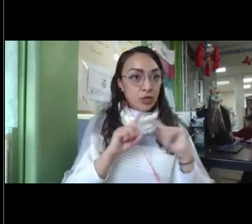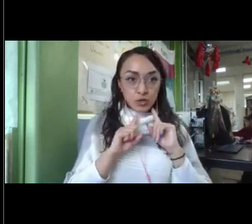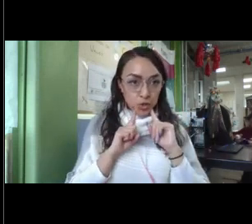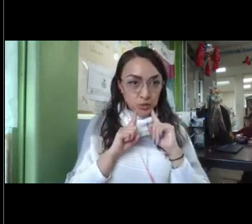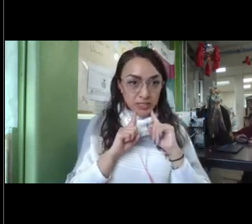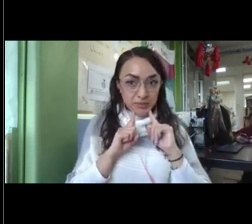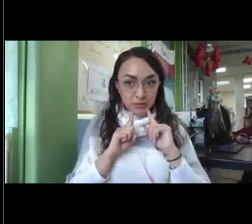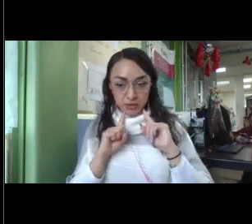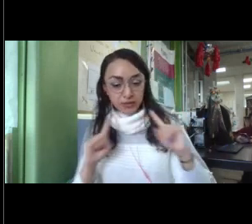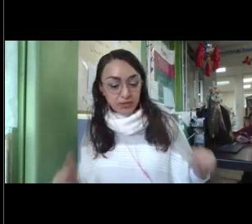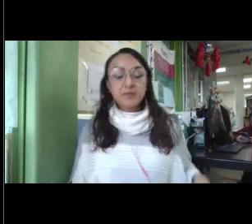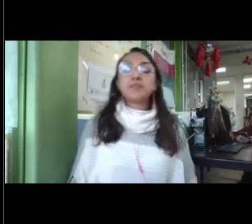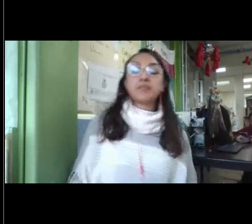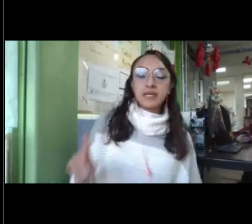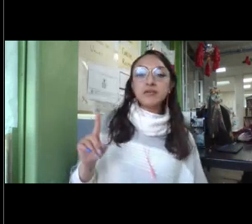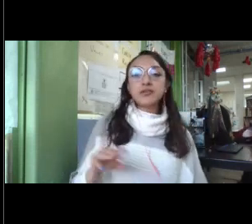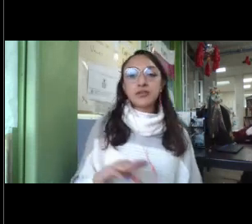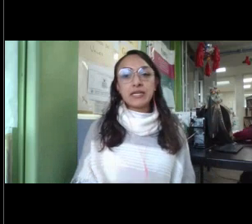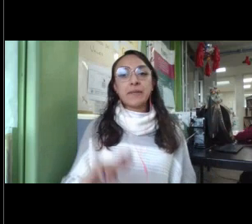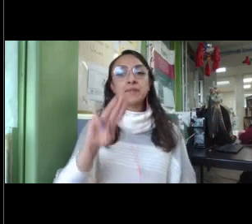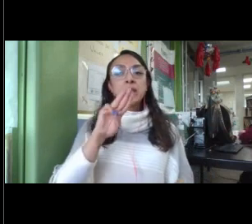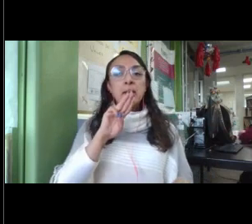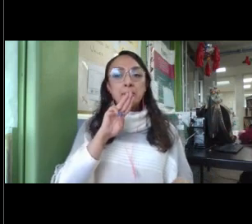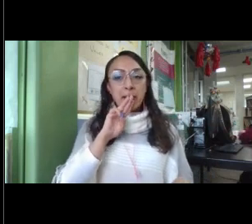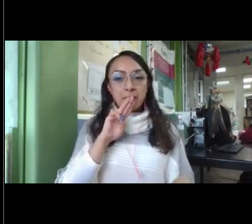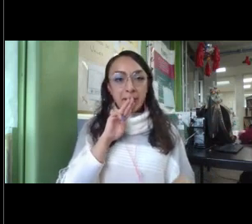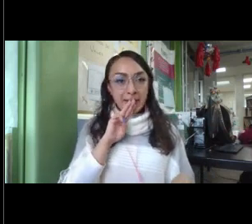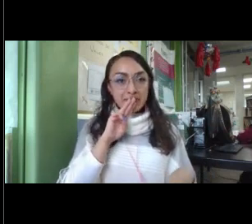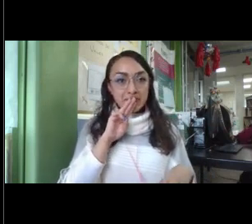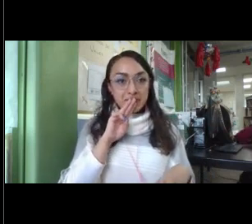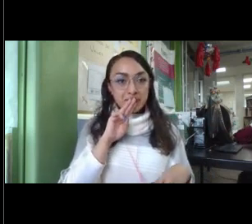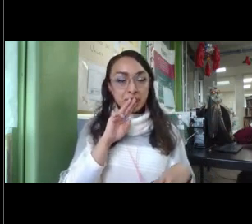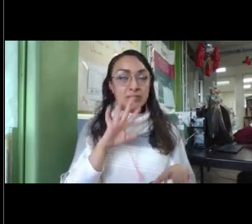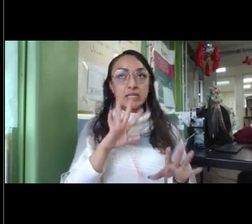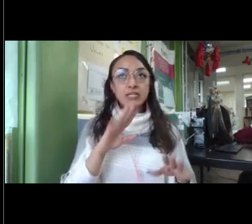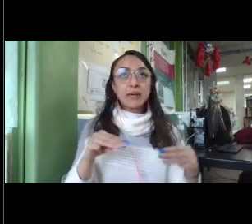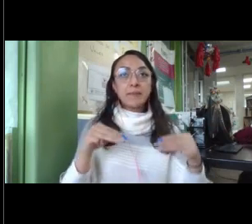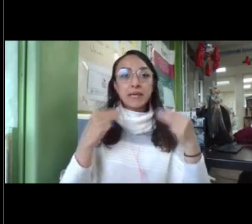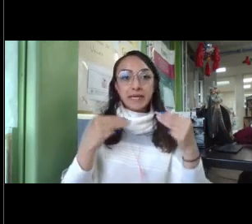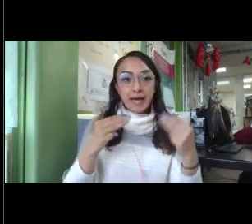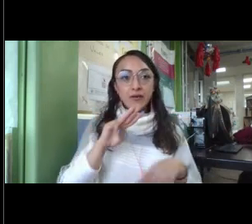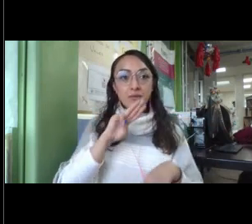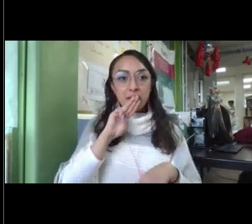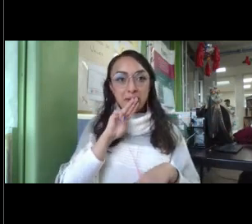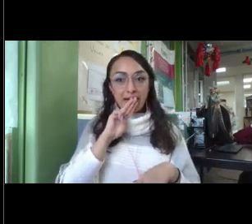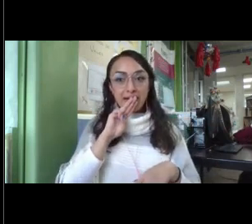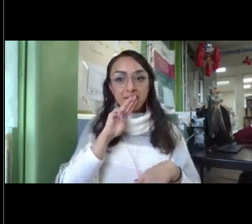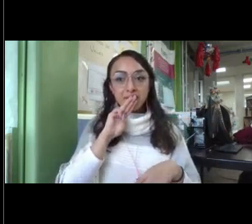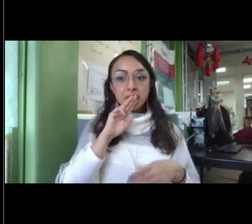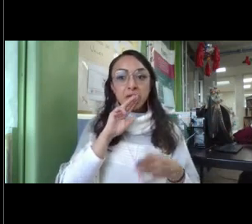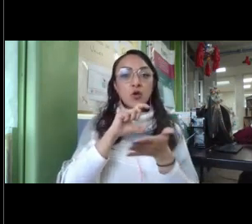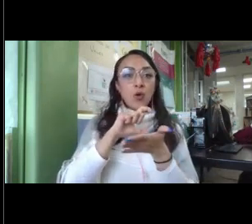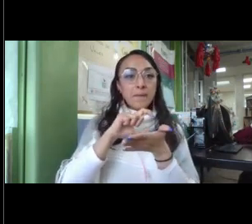señas no usé mi voz, pero yo dije, mamá, no es cierto, dije, mercado,